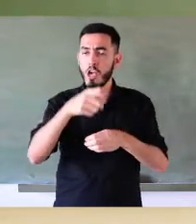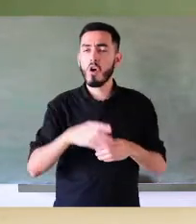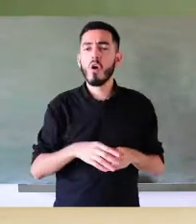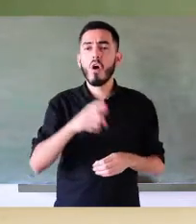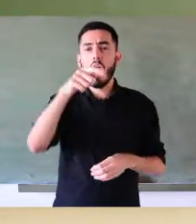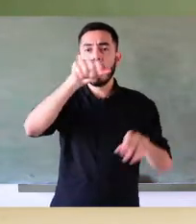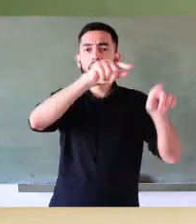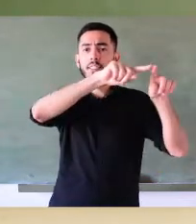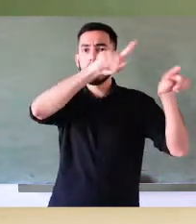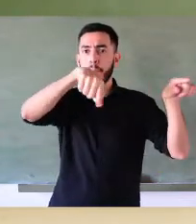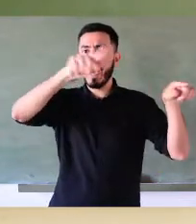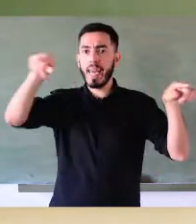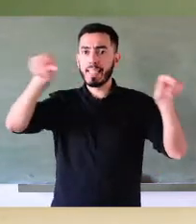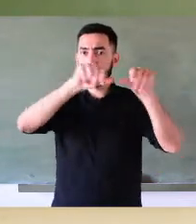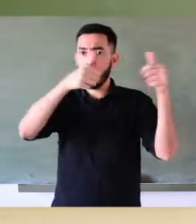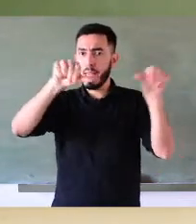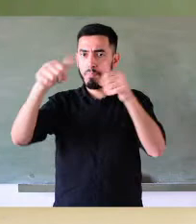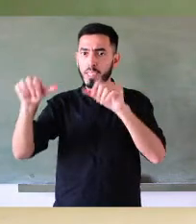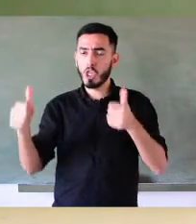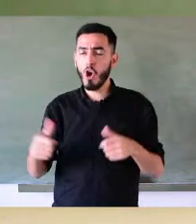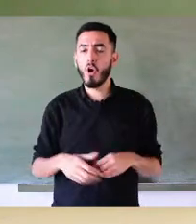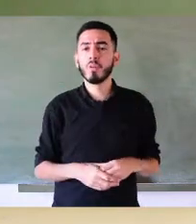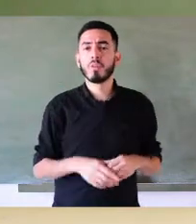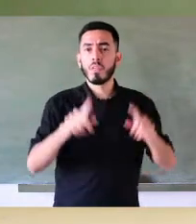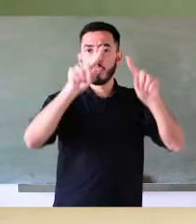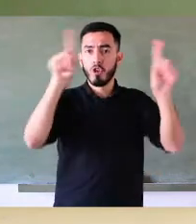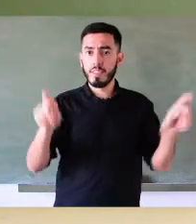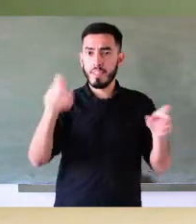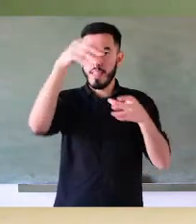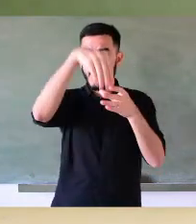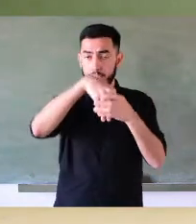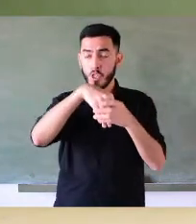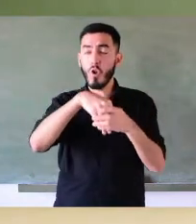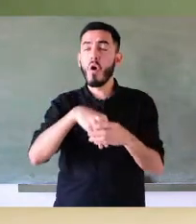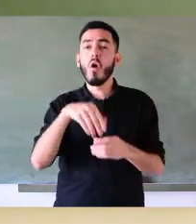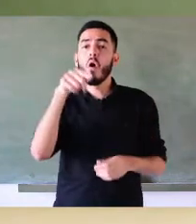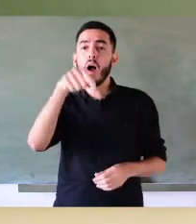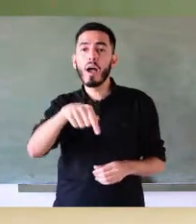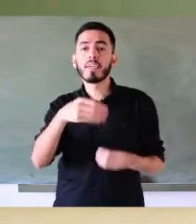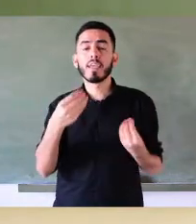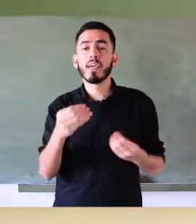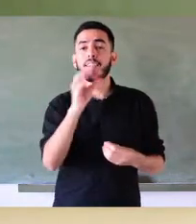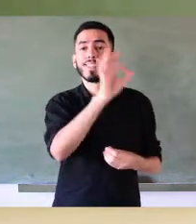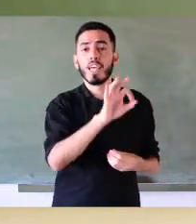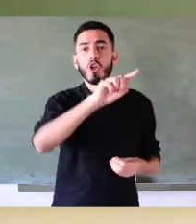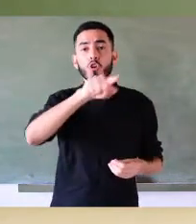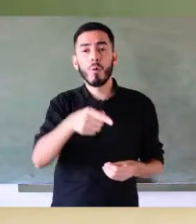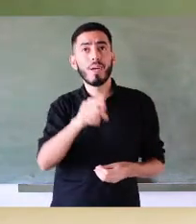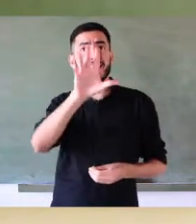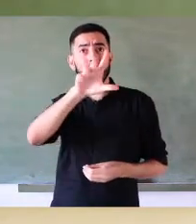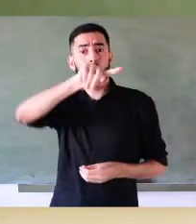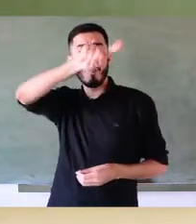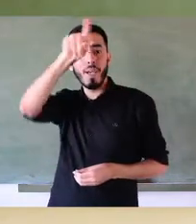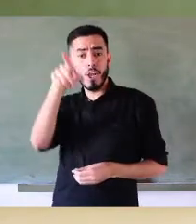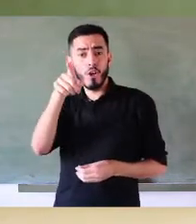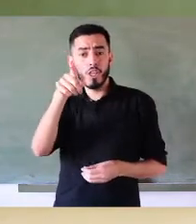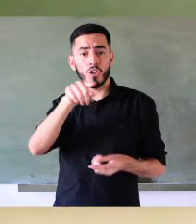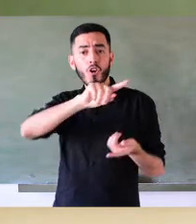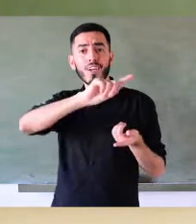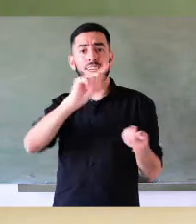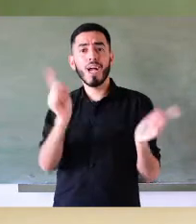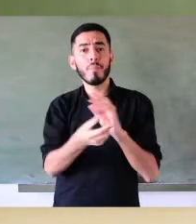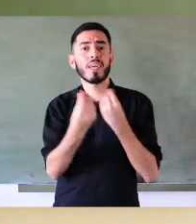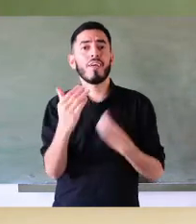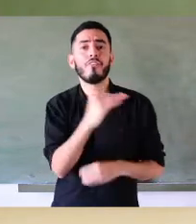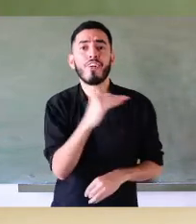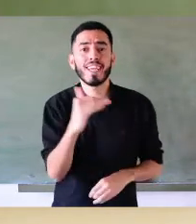¿sí? Dentro del corchete, entonces voy a pasar primero a 0,5 periódico a fracción. Esto